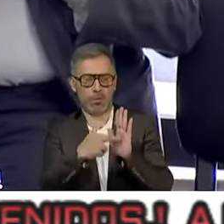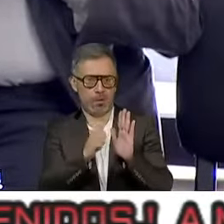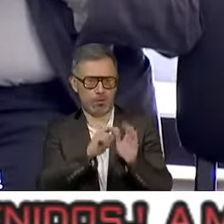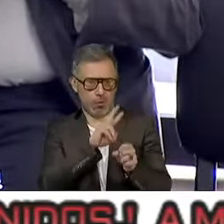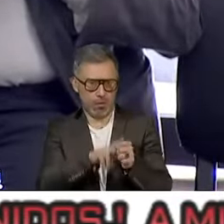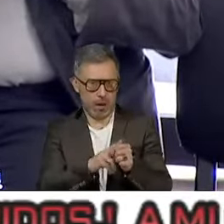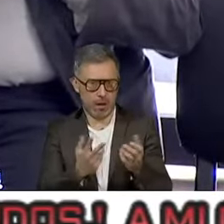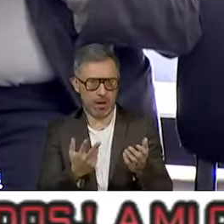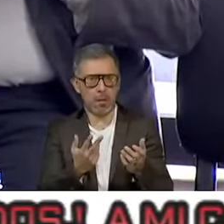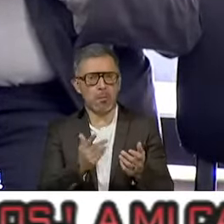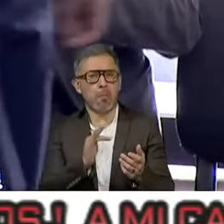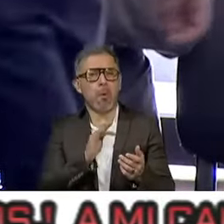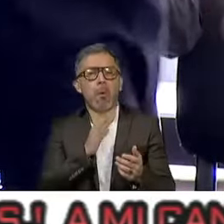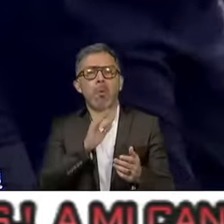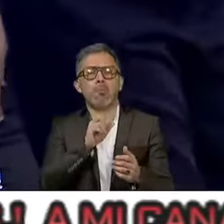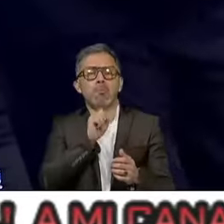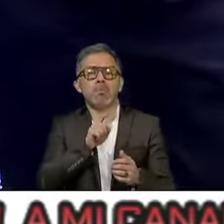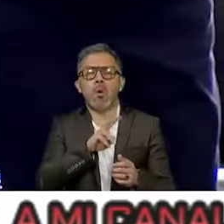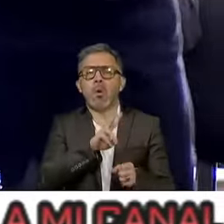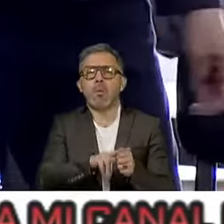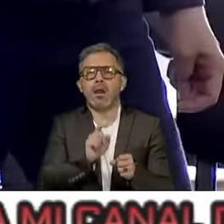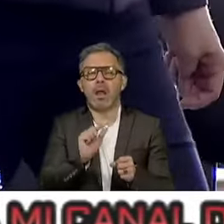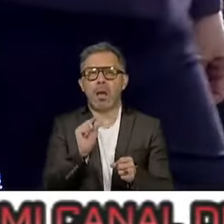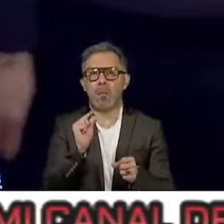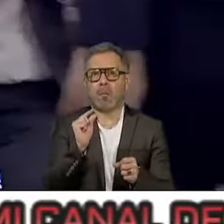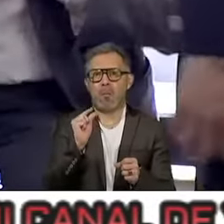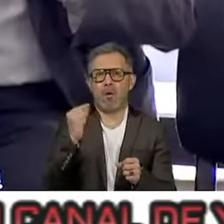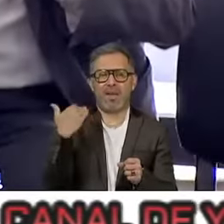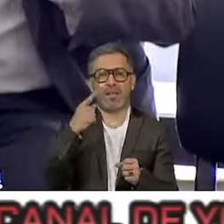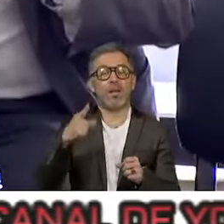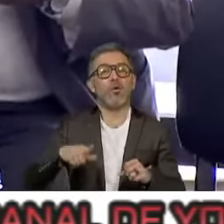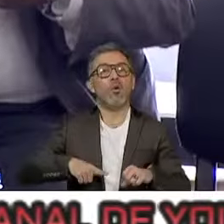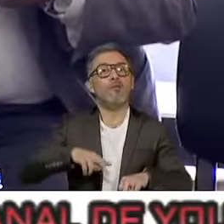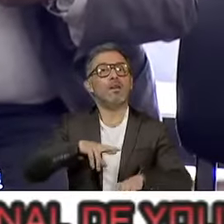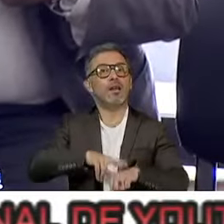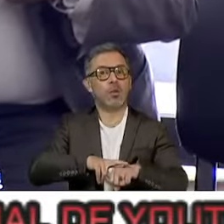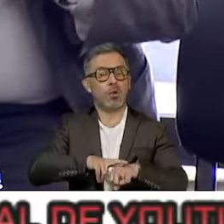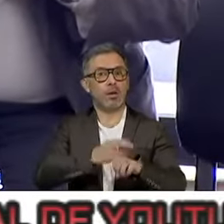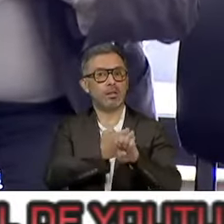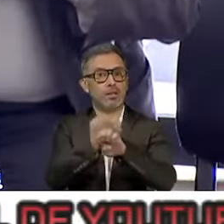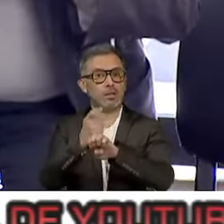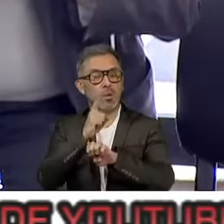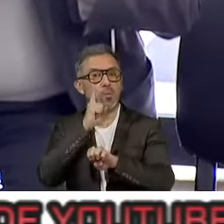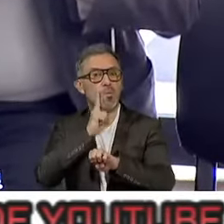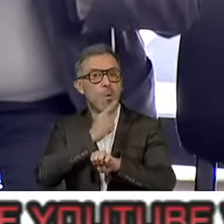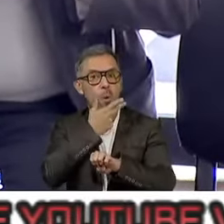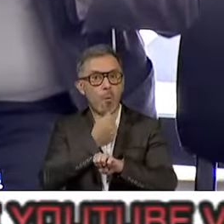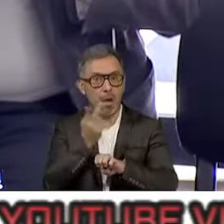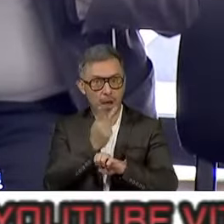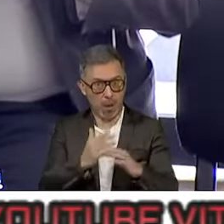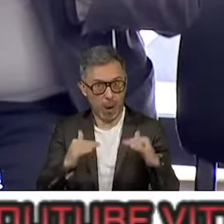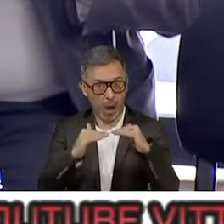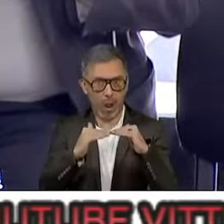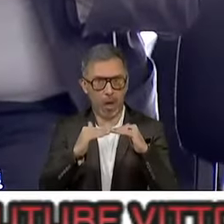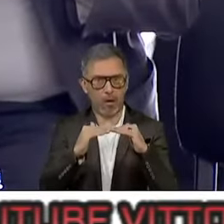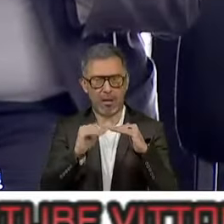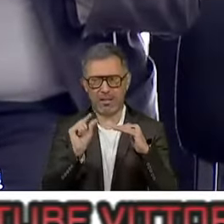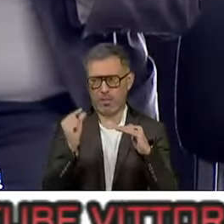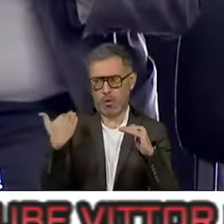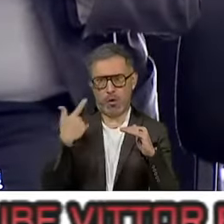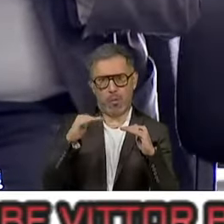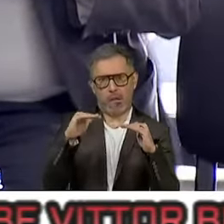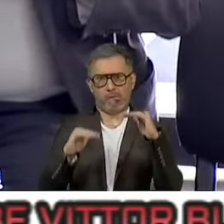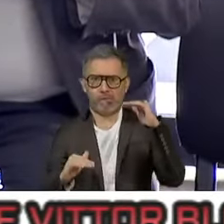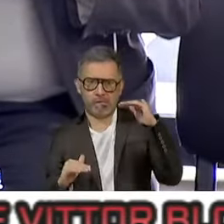hace poco tiempo no lo era, el tema de la paridad en gubernaturas, por ejemplo. Y podría hablar de muchos y